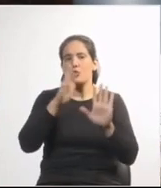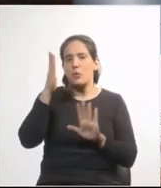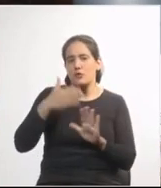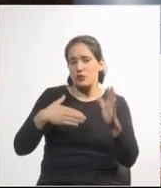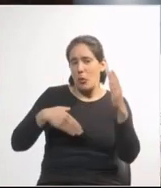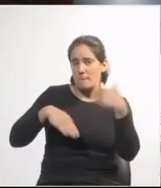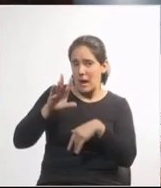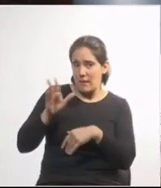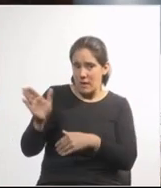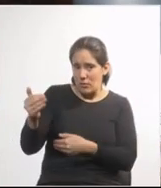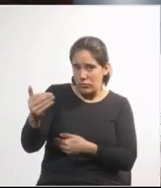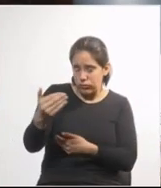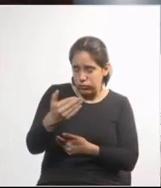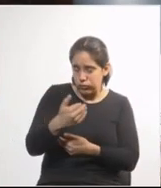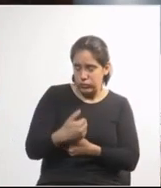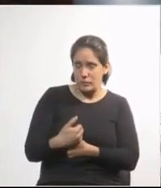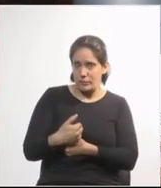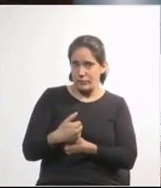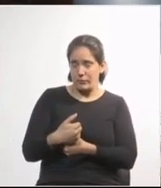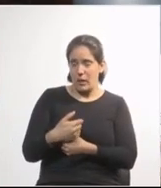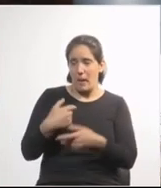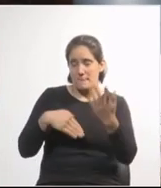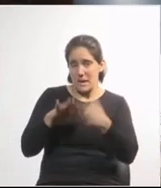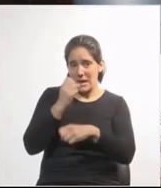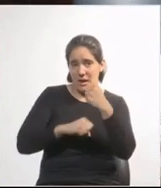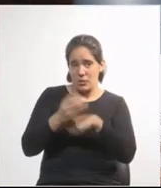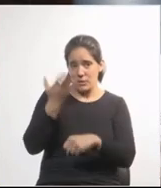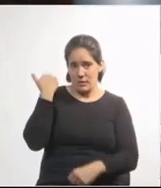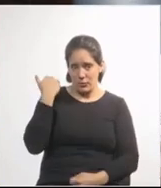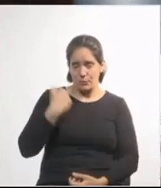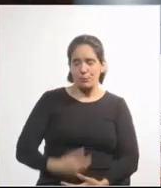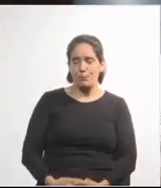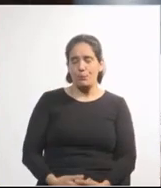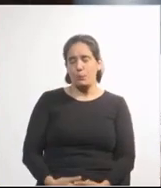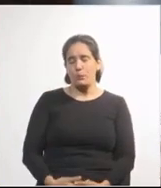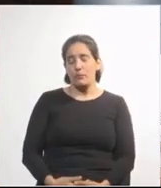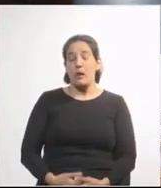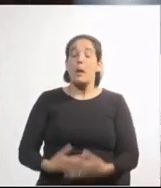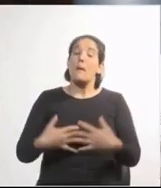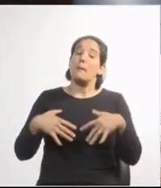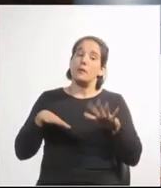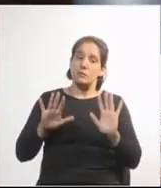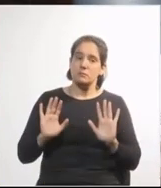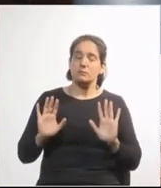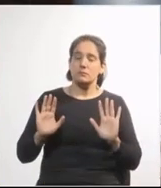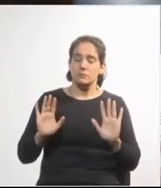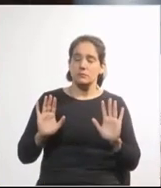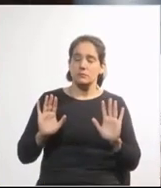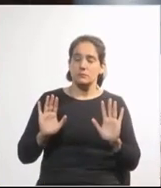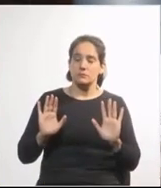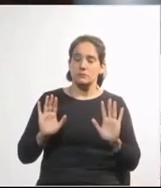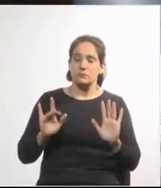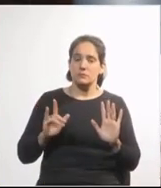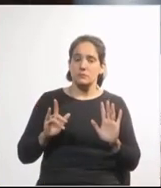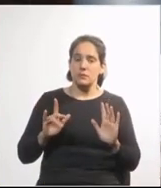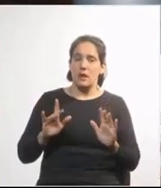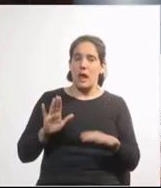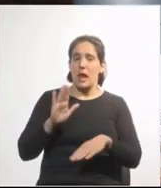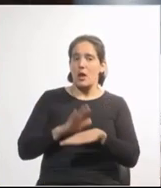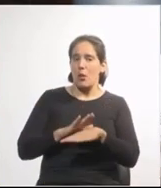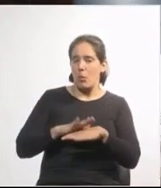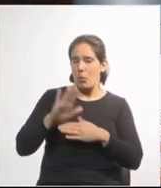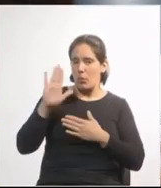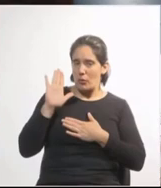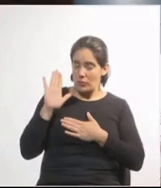8,8% superior al Producto Bruto Interno del 2019. Sin embargo, el compromiso del